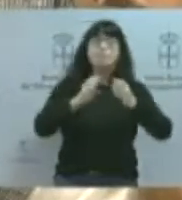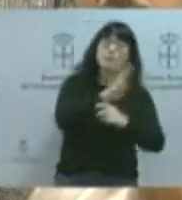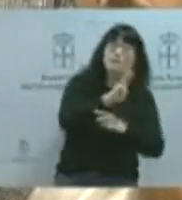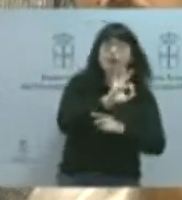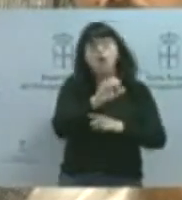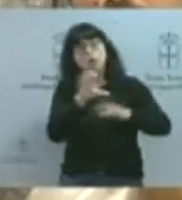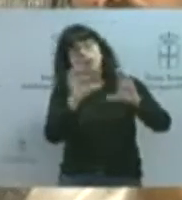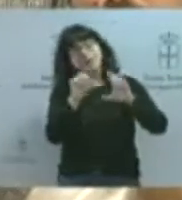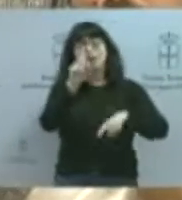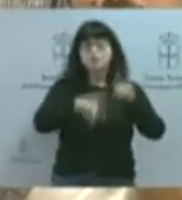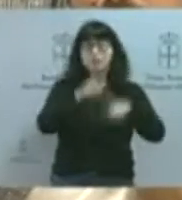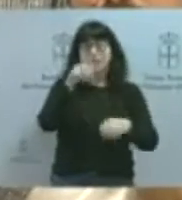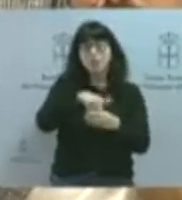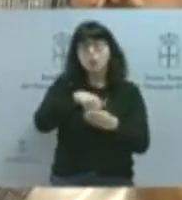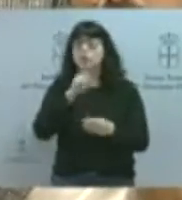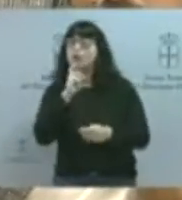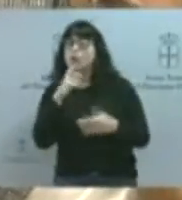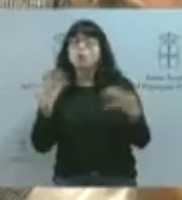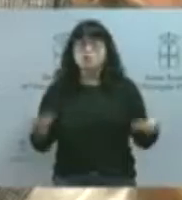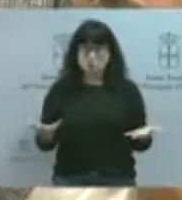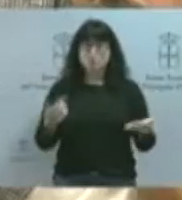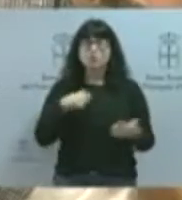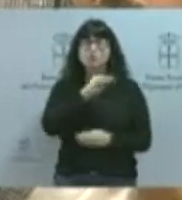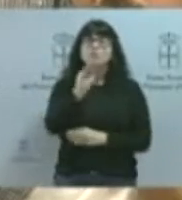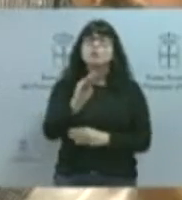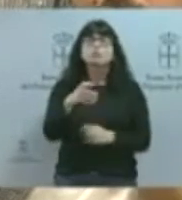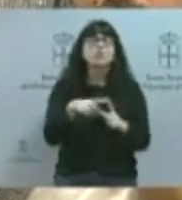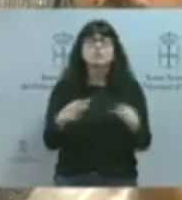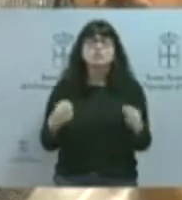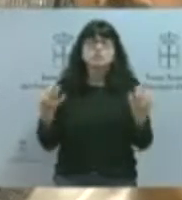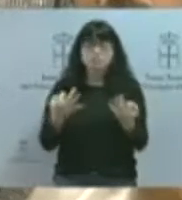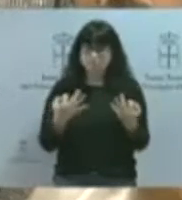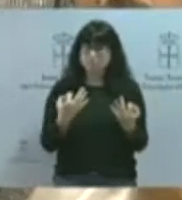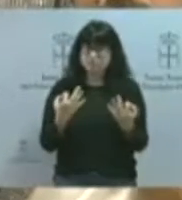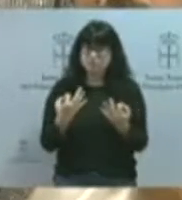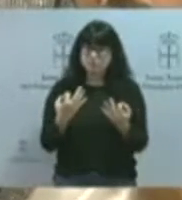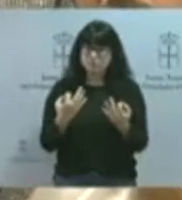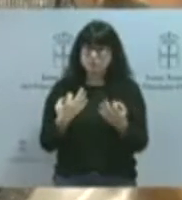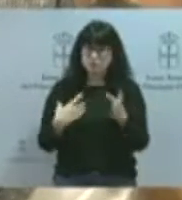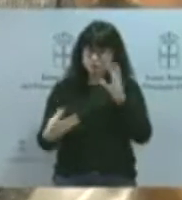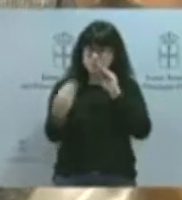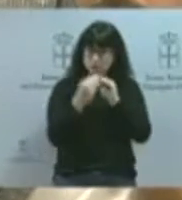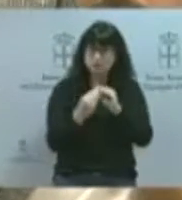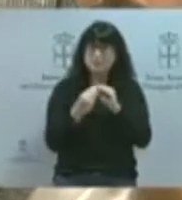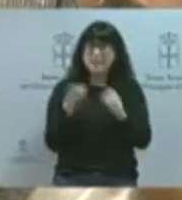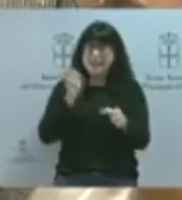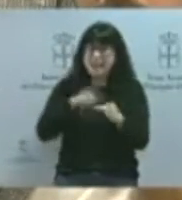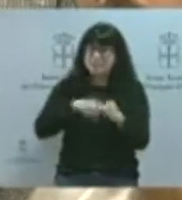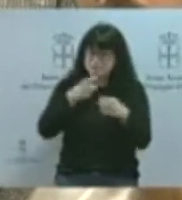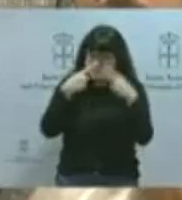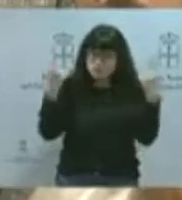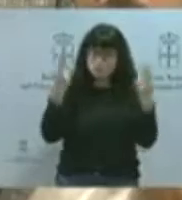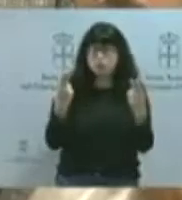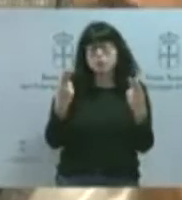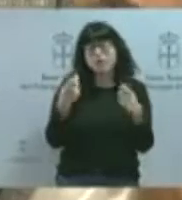dónde queda Asturias en todo esto. Si comparte usted la necesidad de recuperar la participación pública en sectores estratégicos, si comparte la necesidad de impulsar